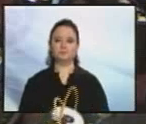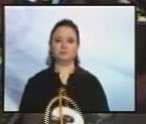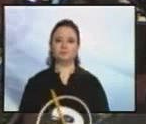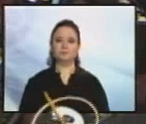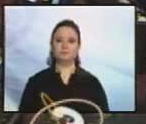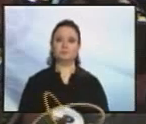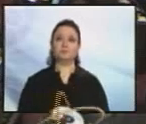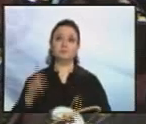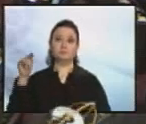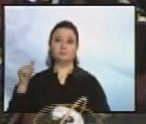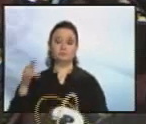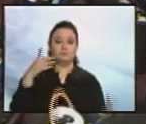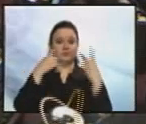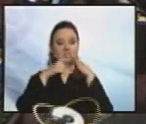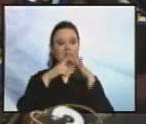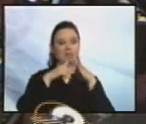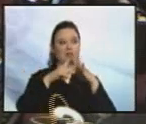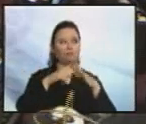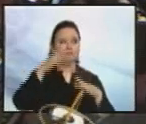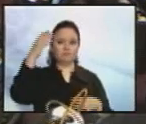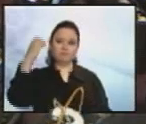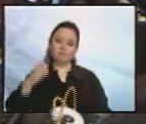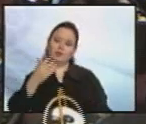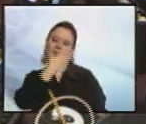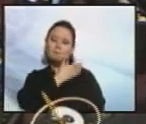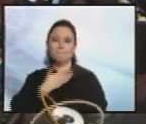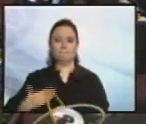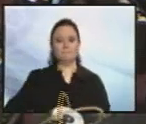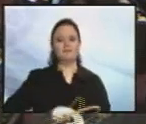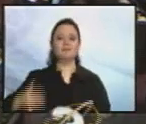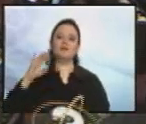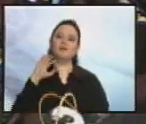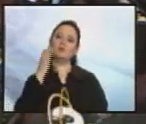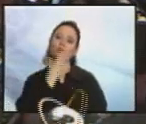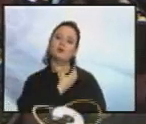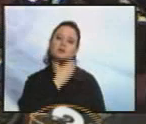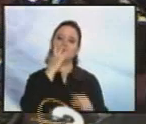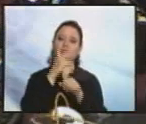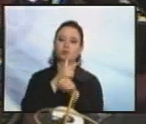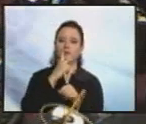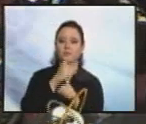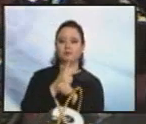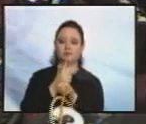Honorable señor presidente del Congreso de la República,